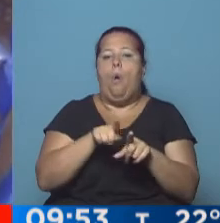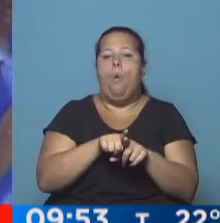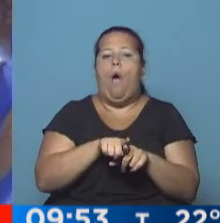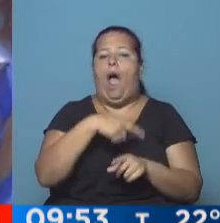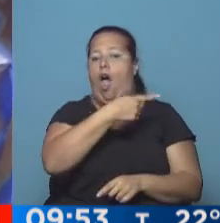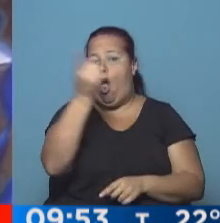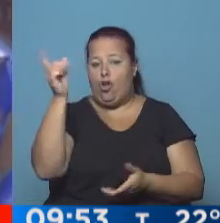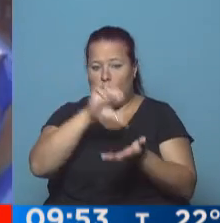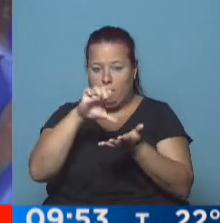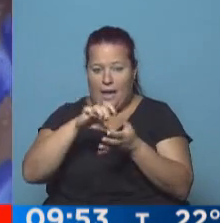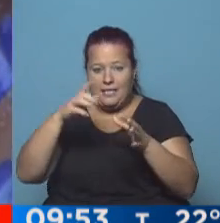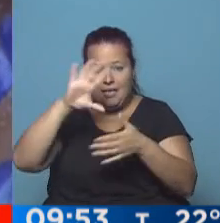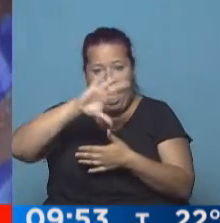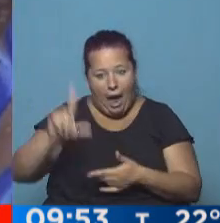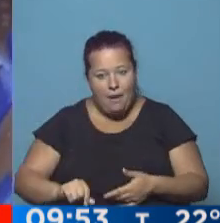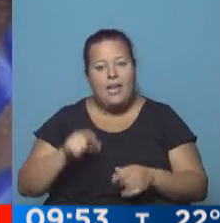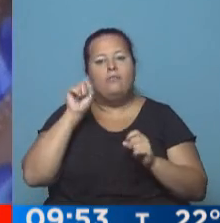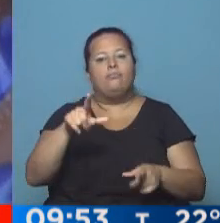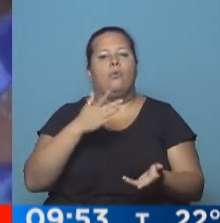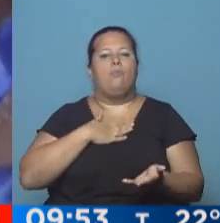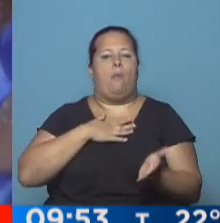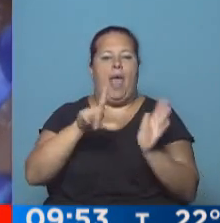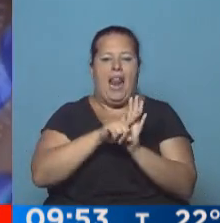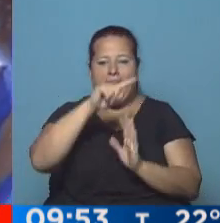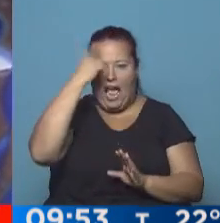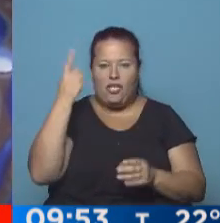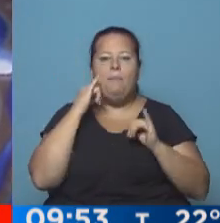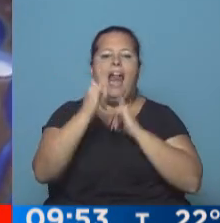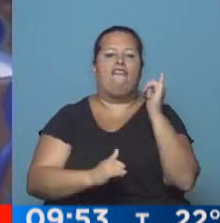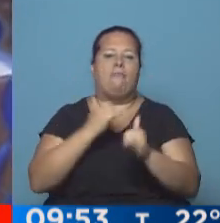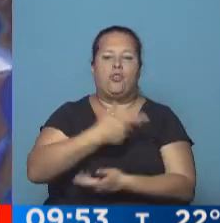el resto de los países de América, pueda tener su propia ley nacional de acceso a la información pública.